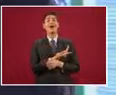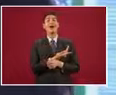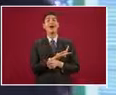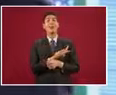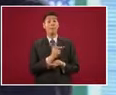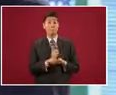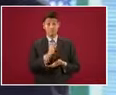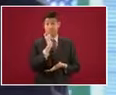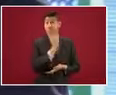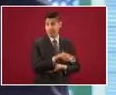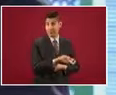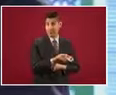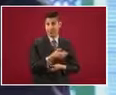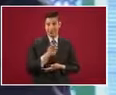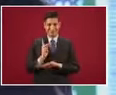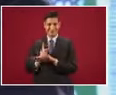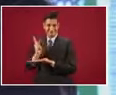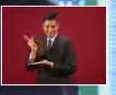los premios.